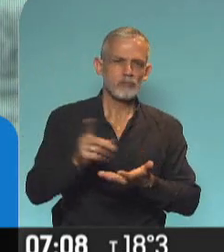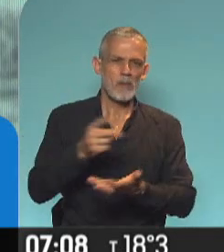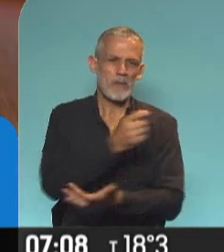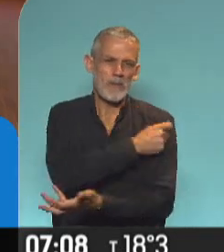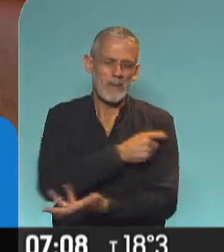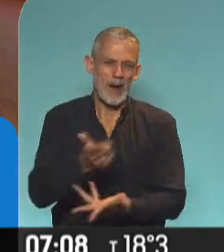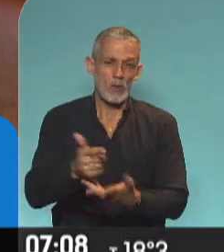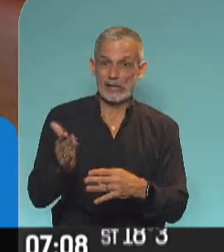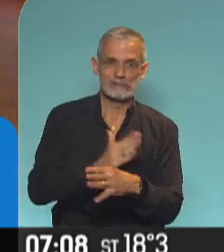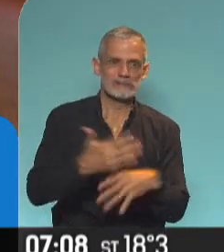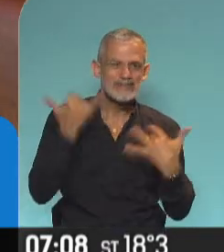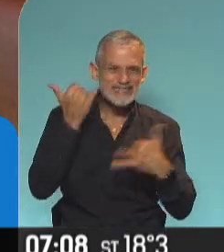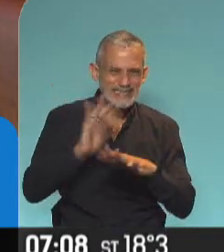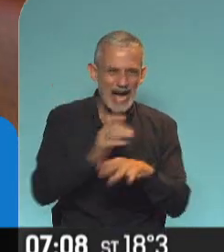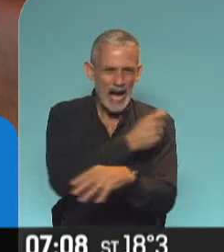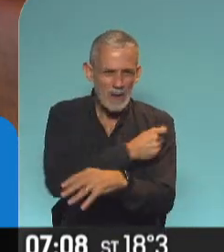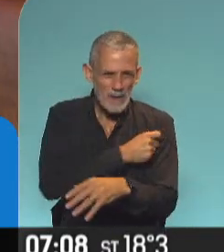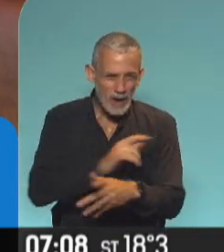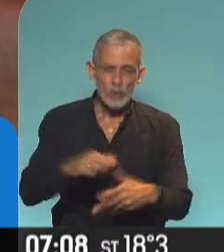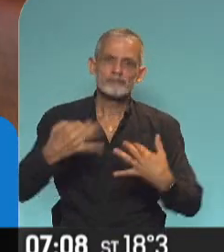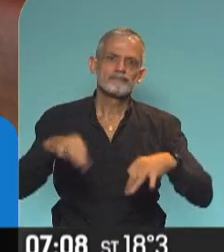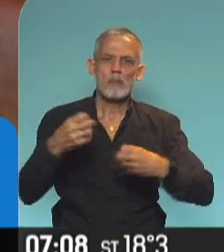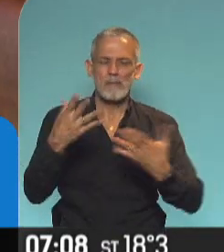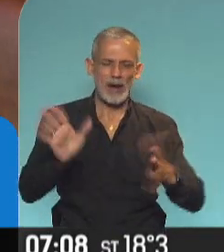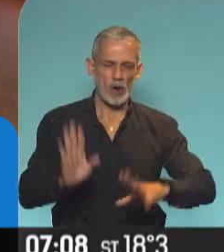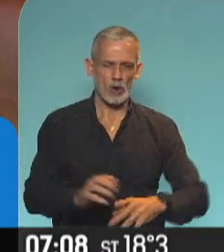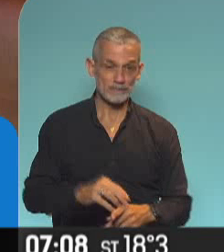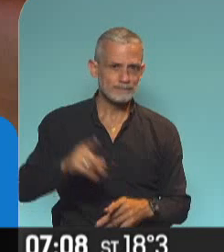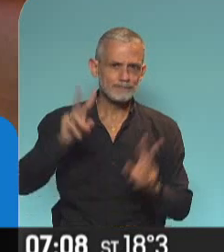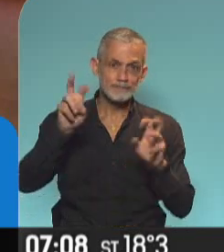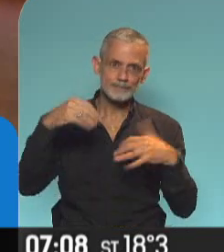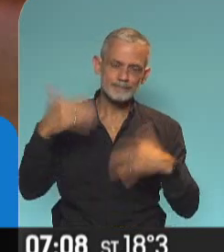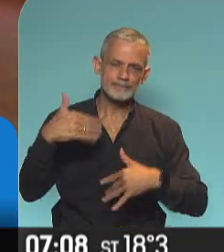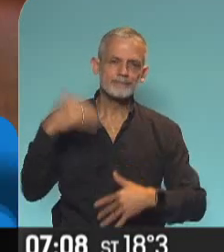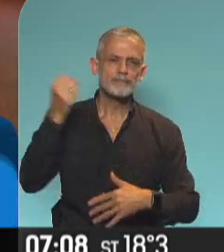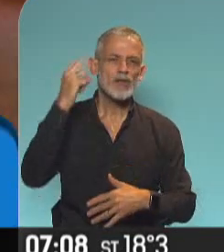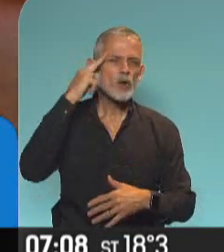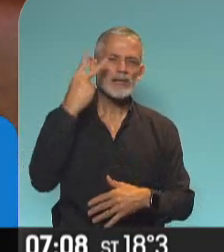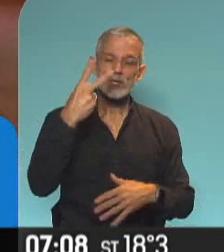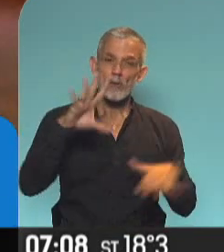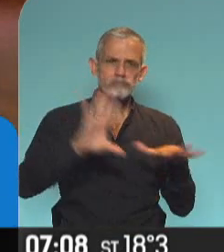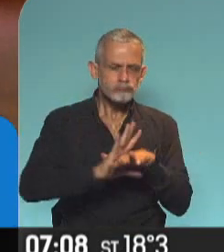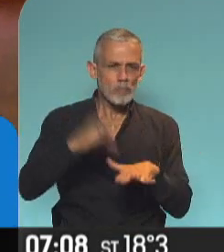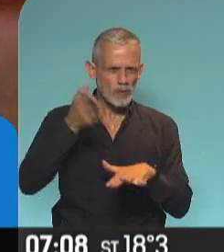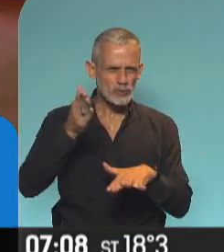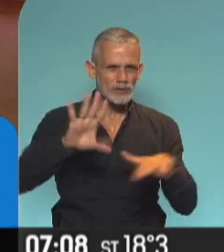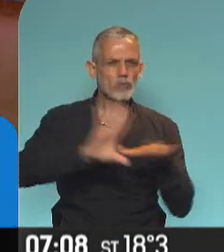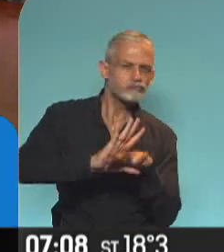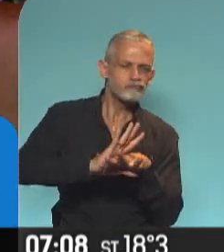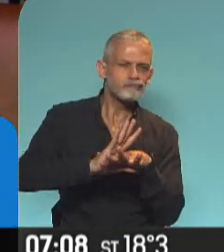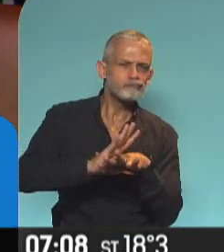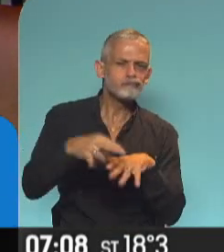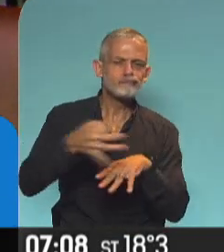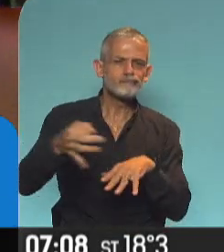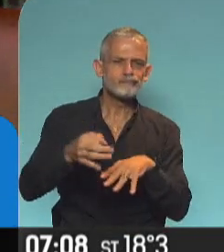se vacune a los ciudadanos, mucho mejor. Bueno, reiteramos entonces, Vero, es el tema del día, 92% de efectividad tiene la vacuna rusa, fue